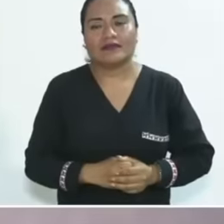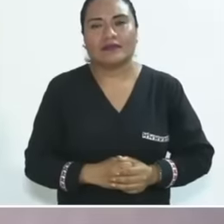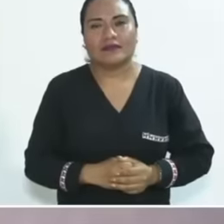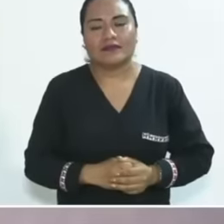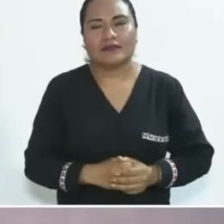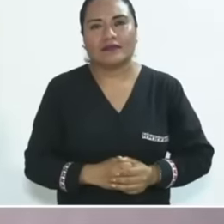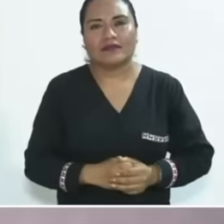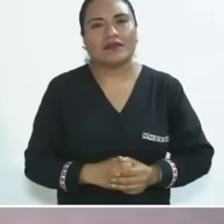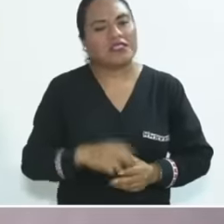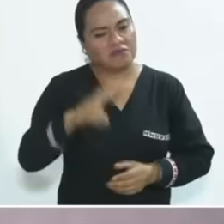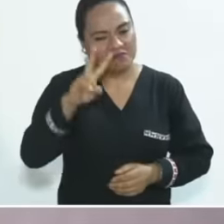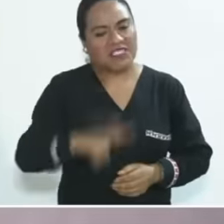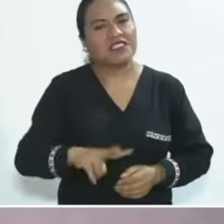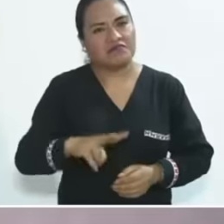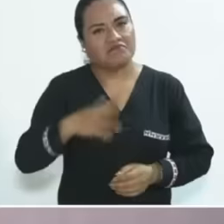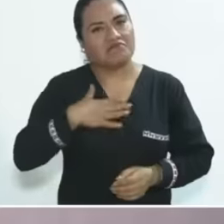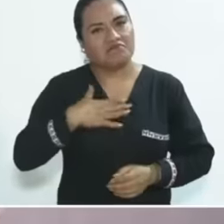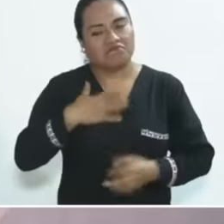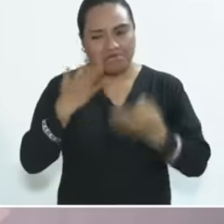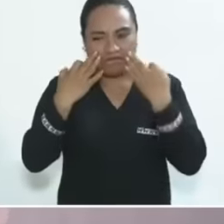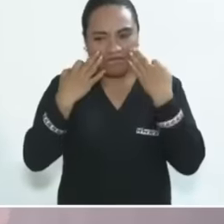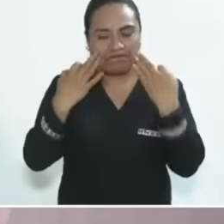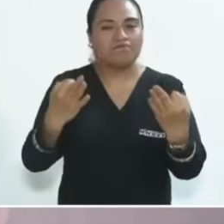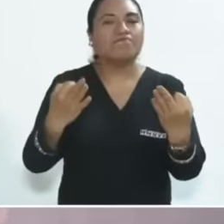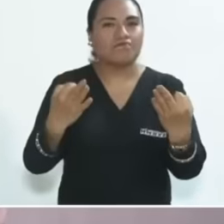me consta.